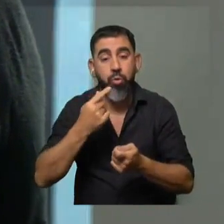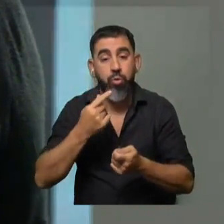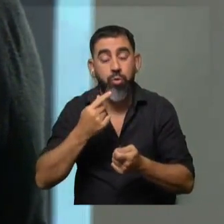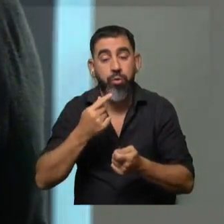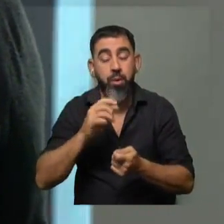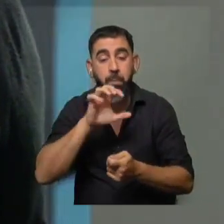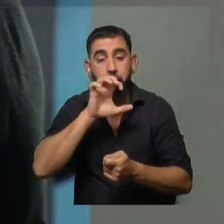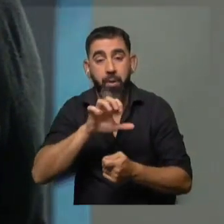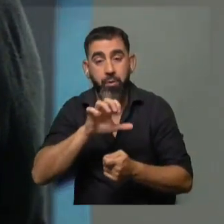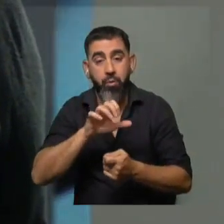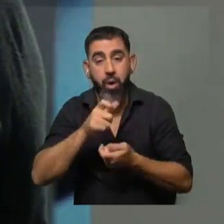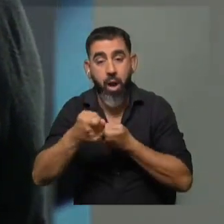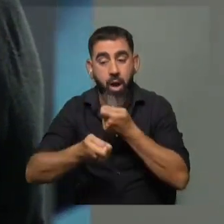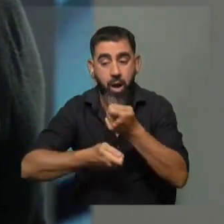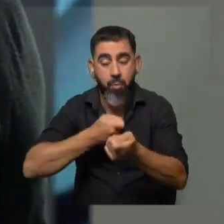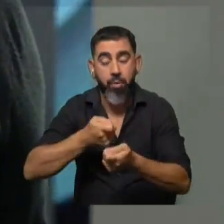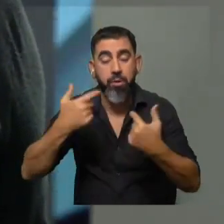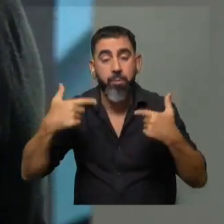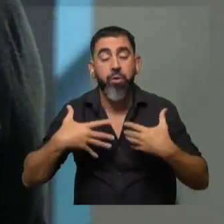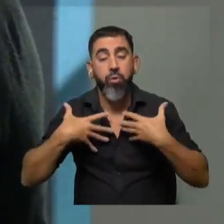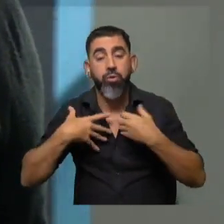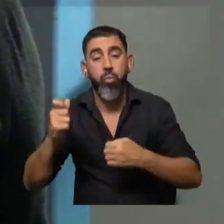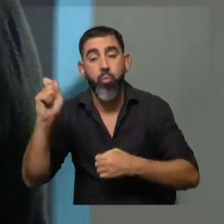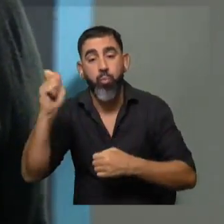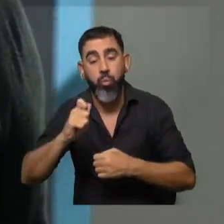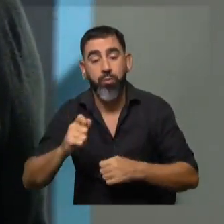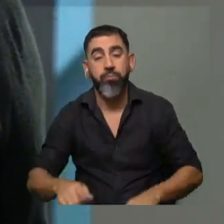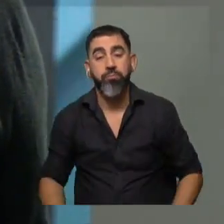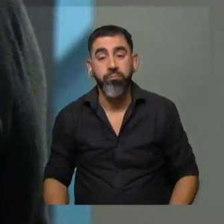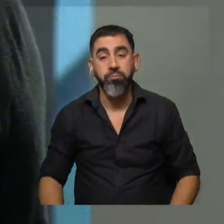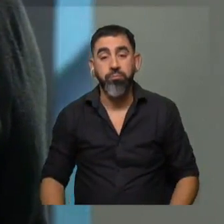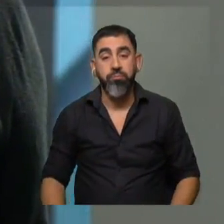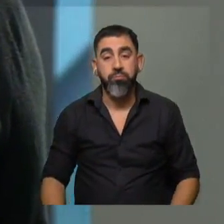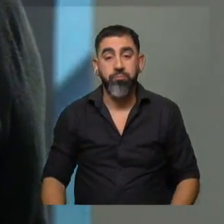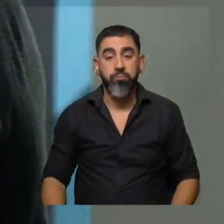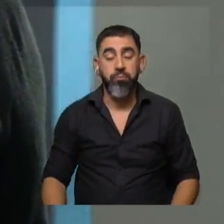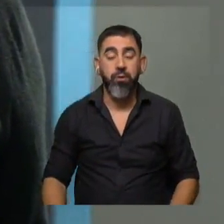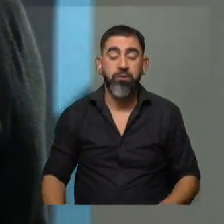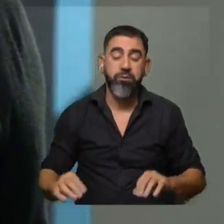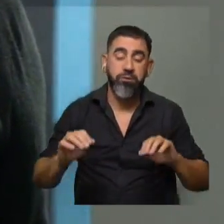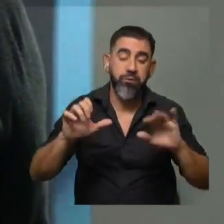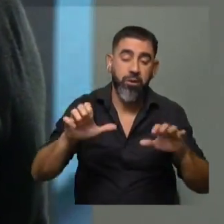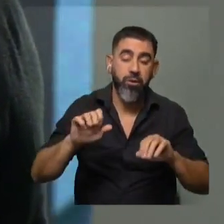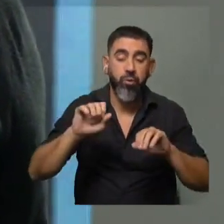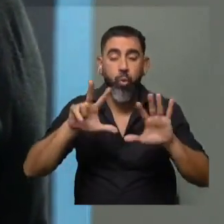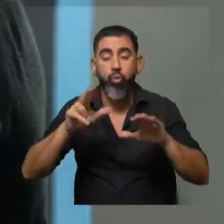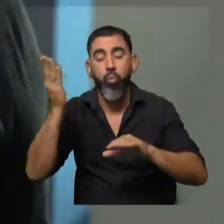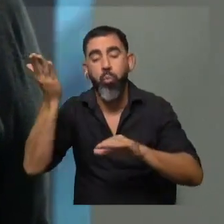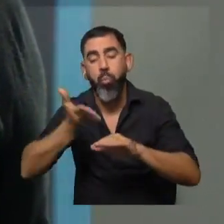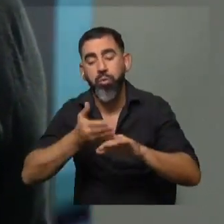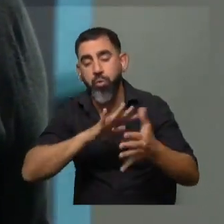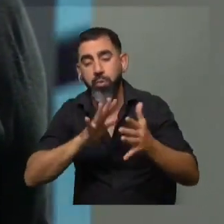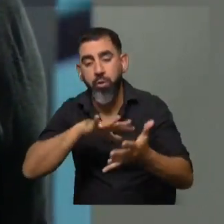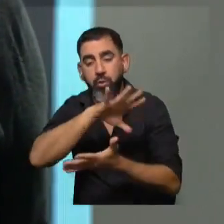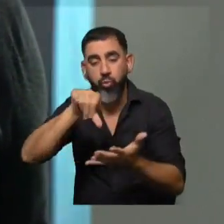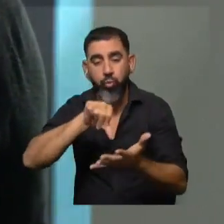en caninos las están aportando desde el Ministerio de Salud Pública, que andan rondando entre un 6 y un 8% en estas